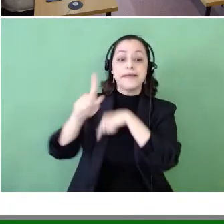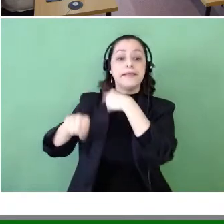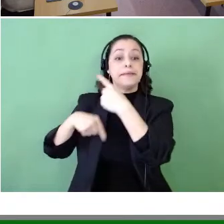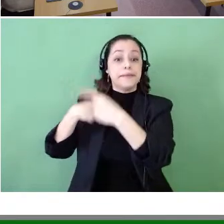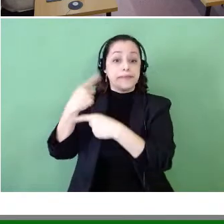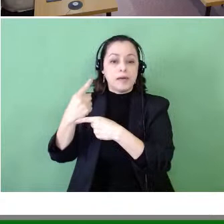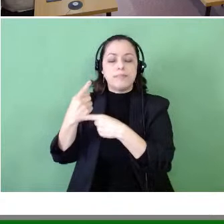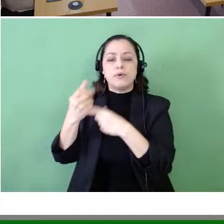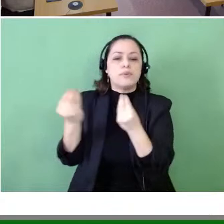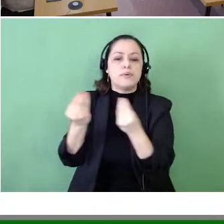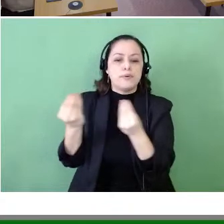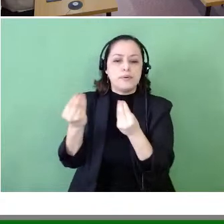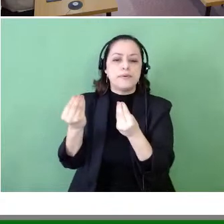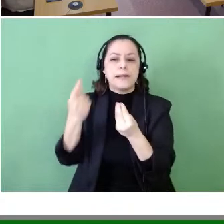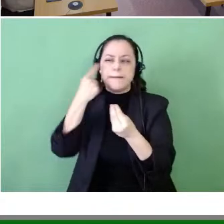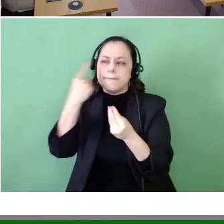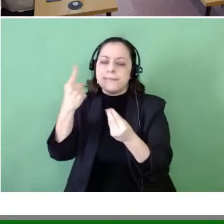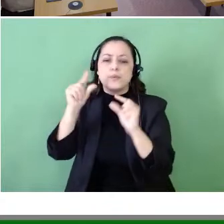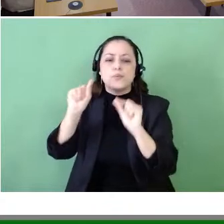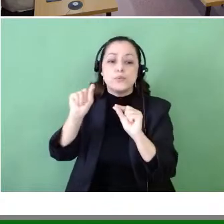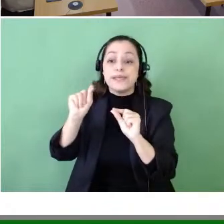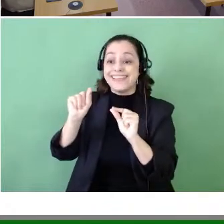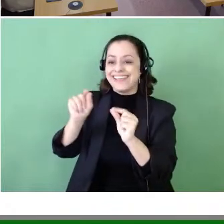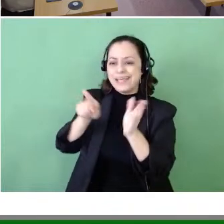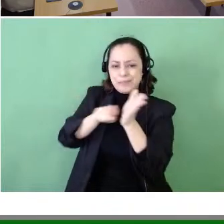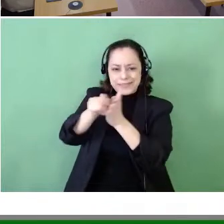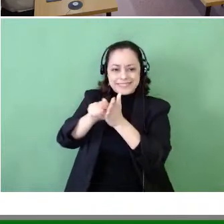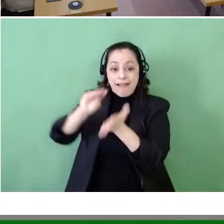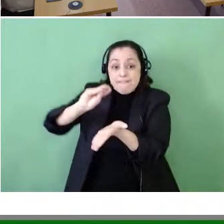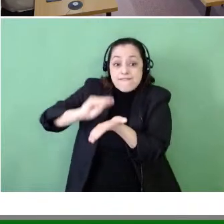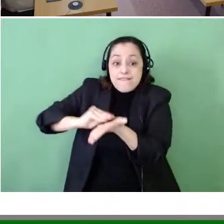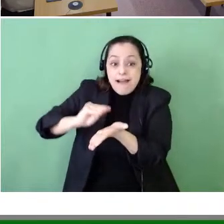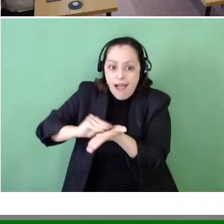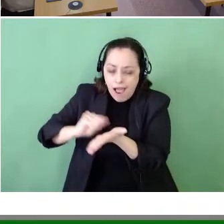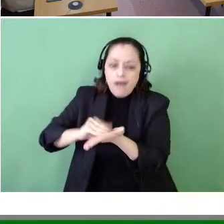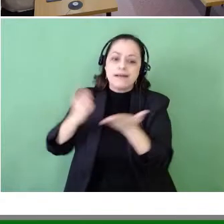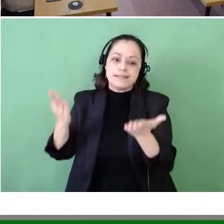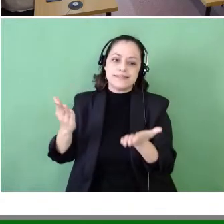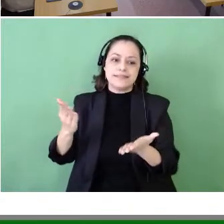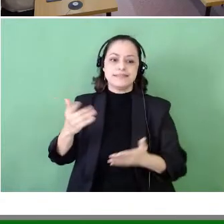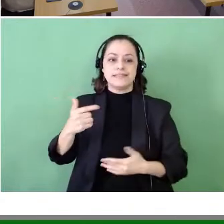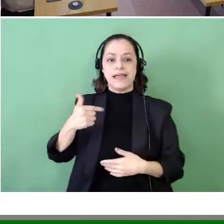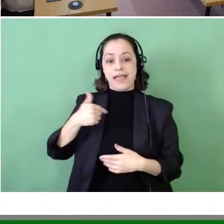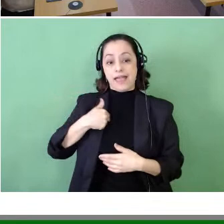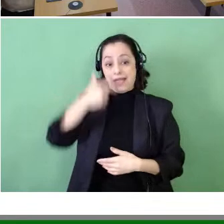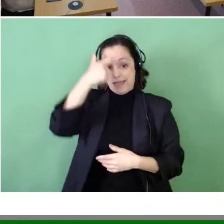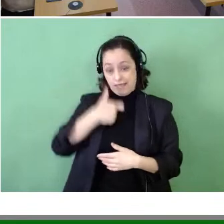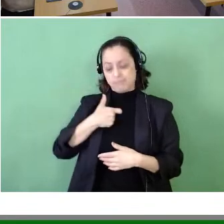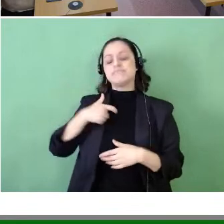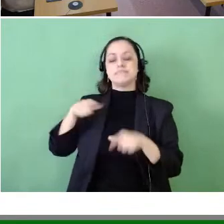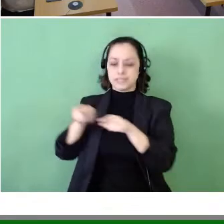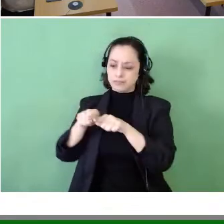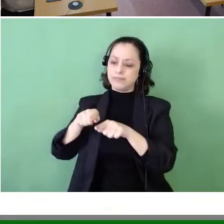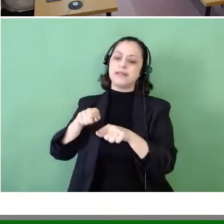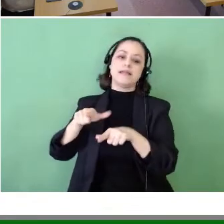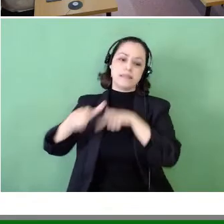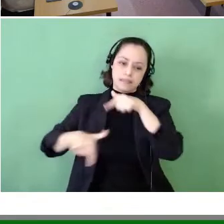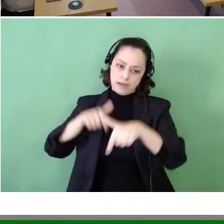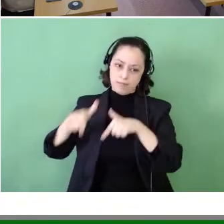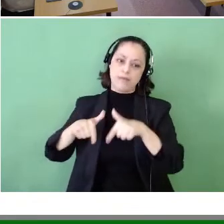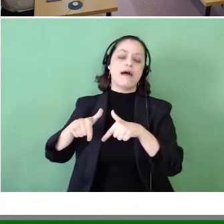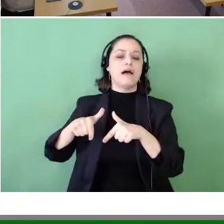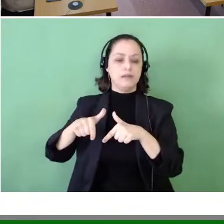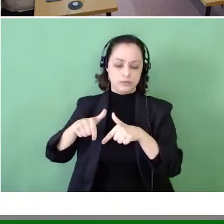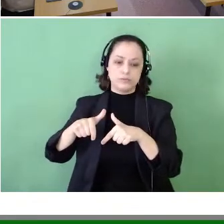cuál fue la laguna de investigación. Entonces, yo soy, paréntesis, trabajo también como intérprete hace más de